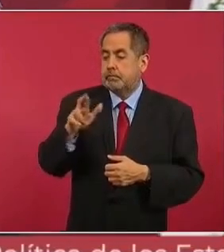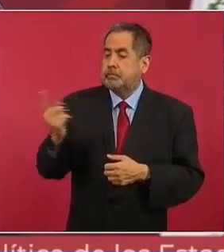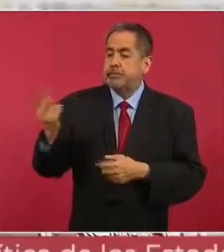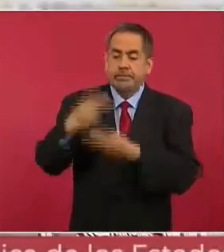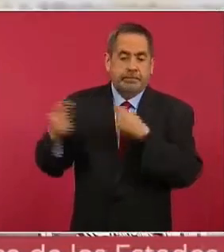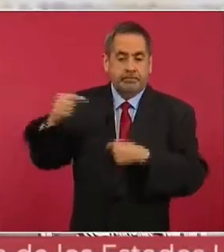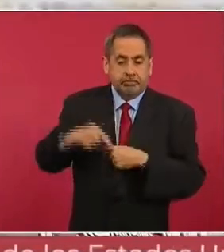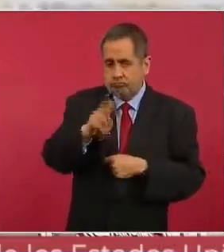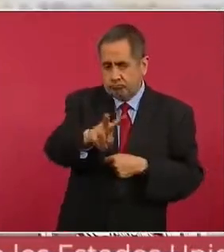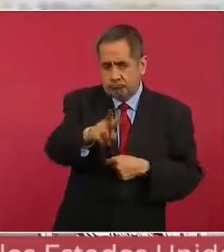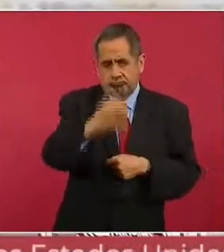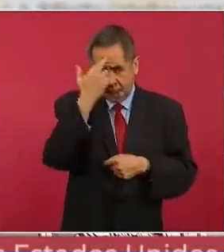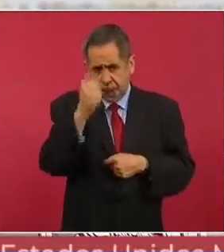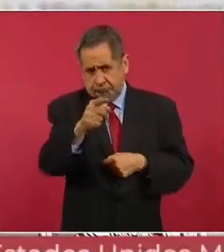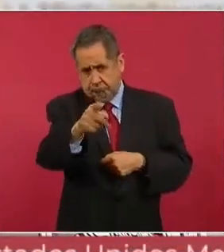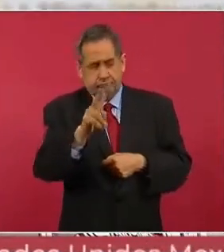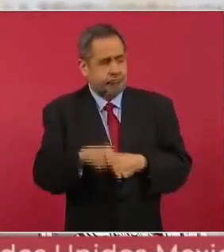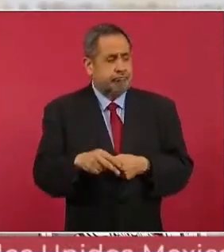trafican